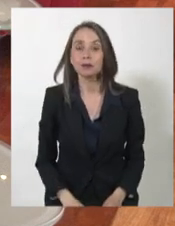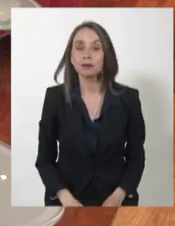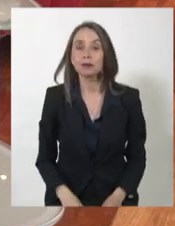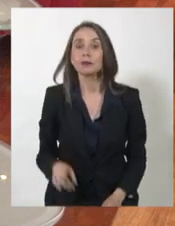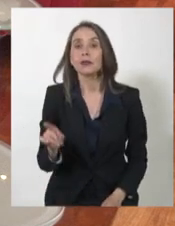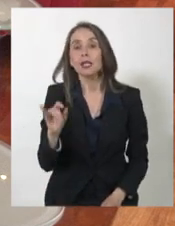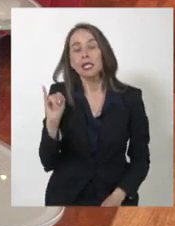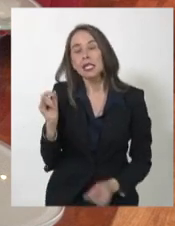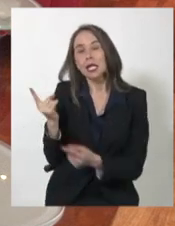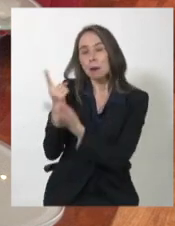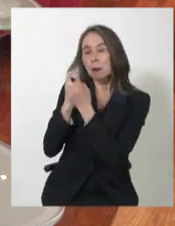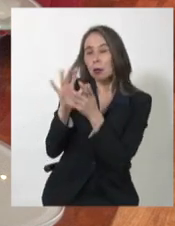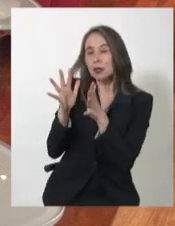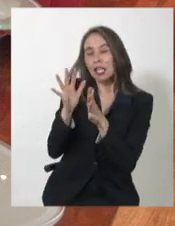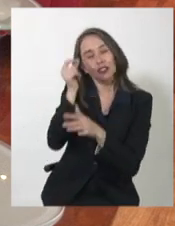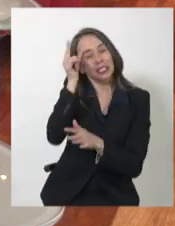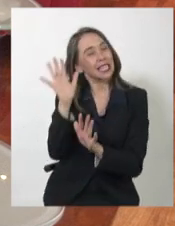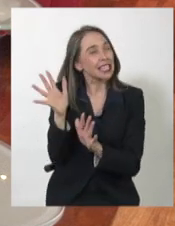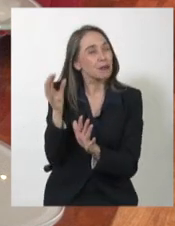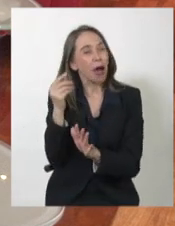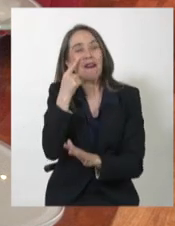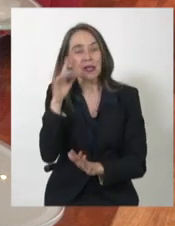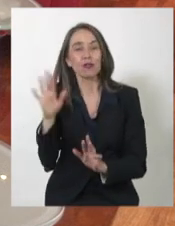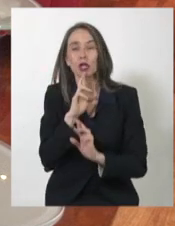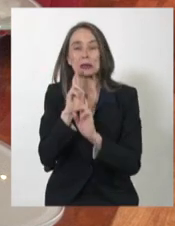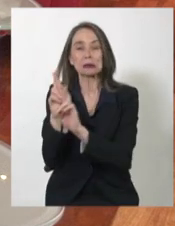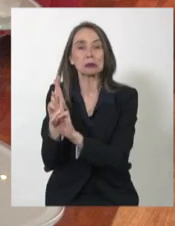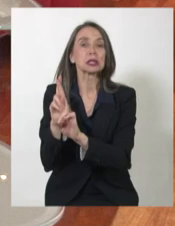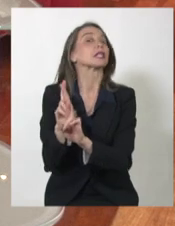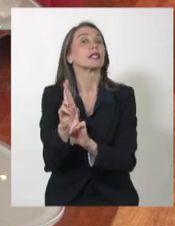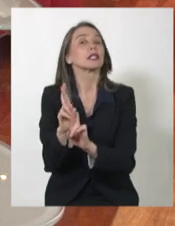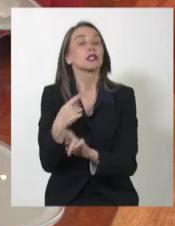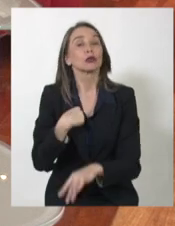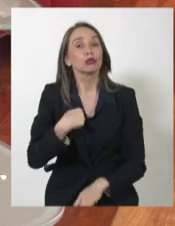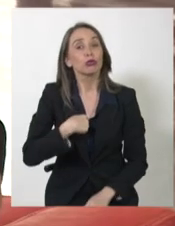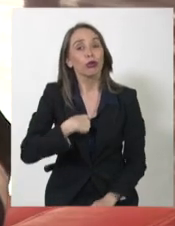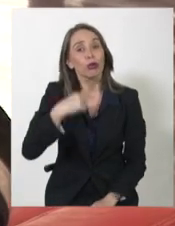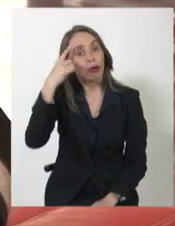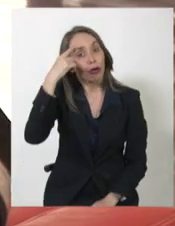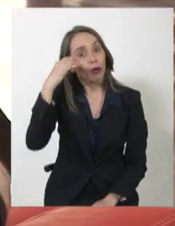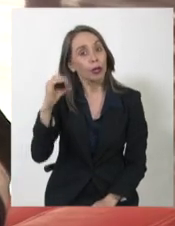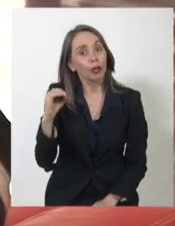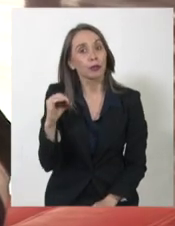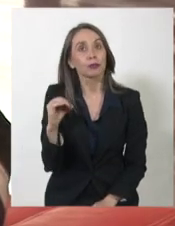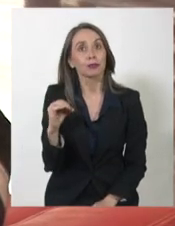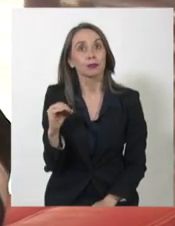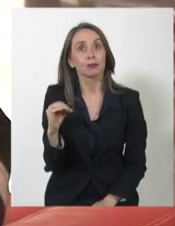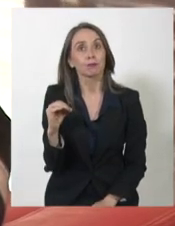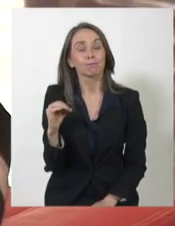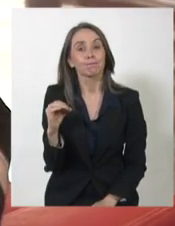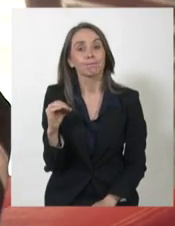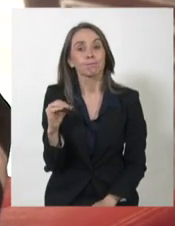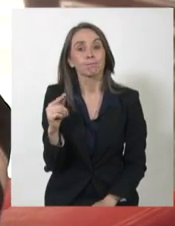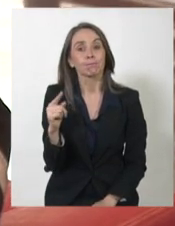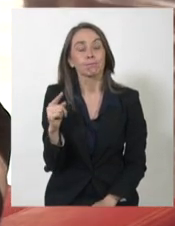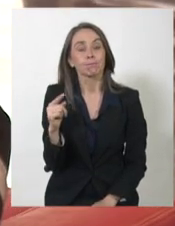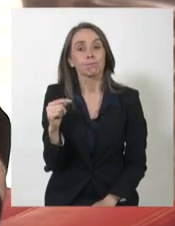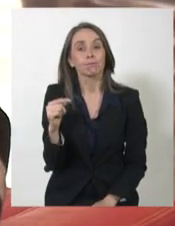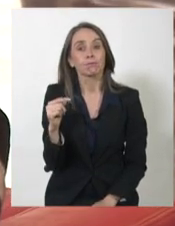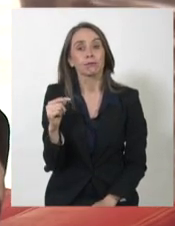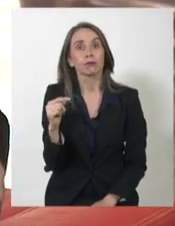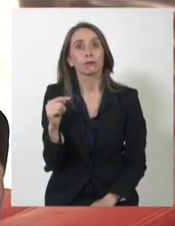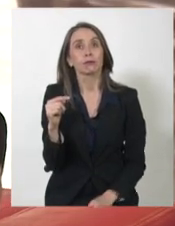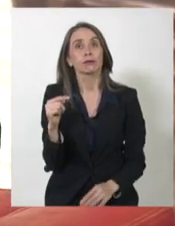Si entendí bien la pregunta, ¿no? Yo creo que la parte